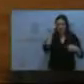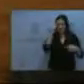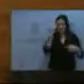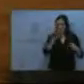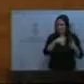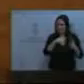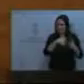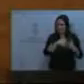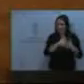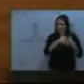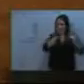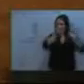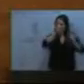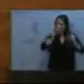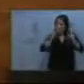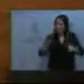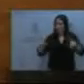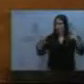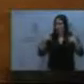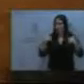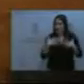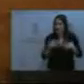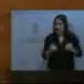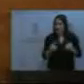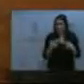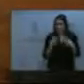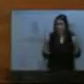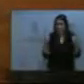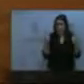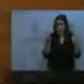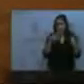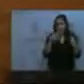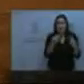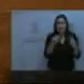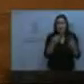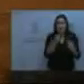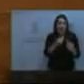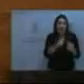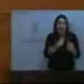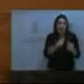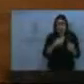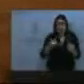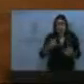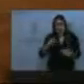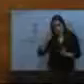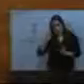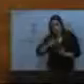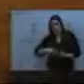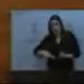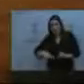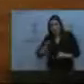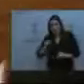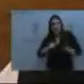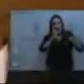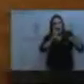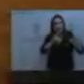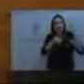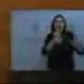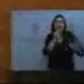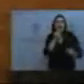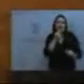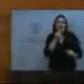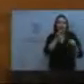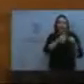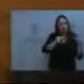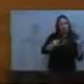hasta 8 máximos responsables de la salud pública, junto a los homólogos cántabros, y en la que efectivamente dicen que